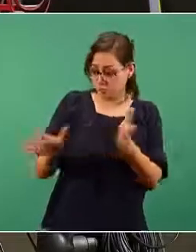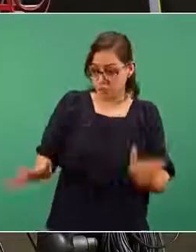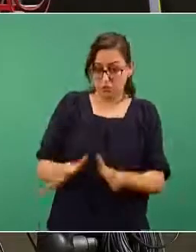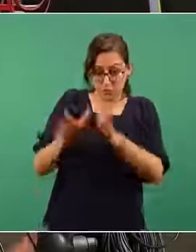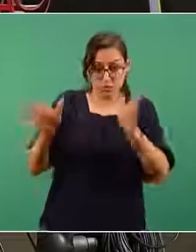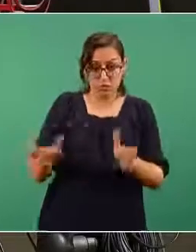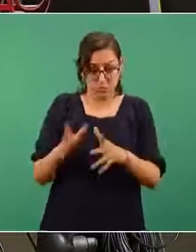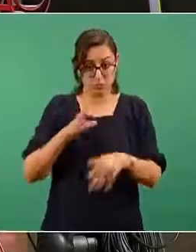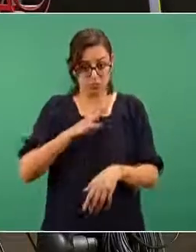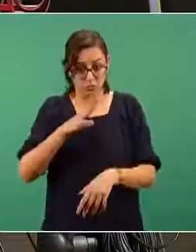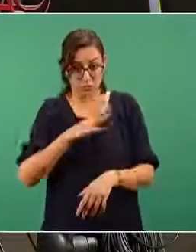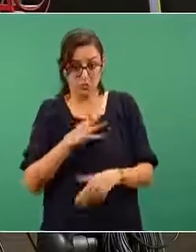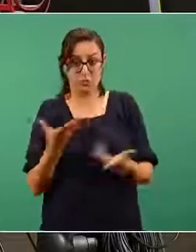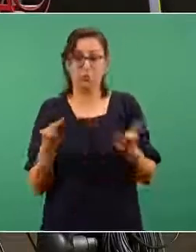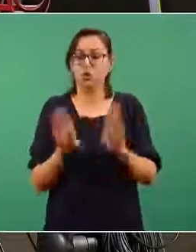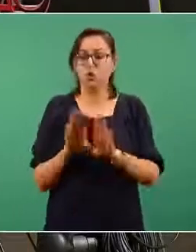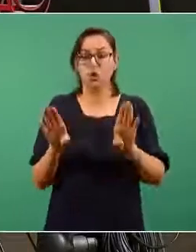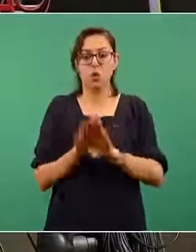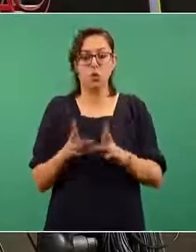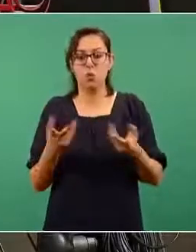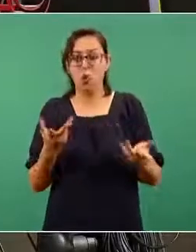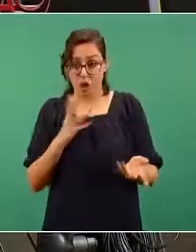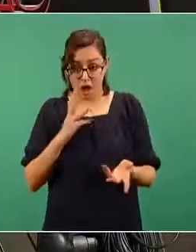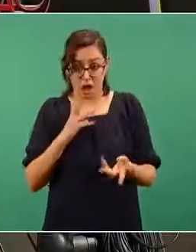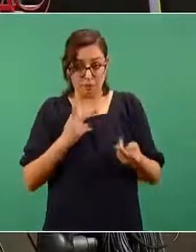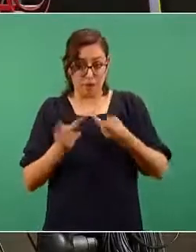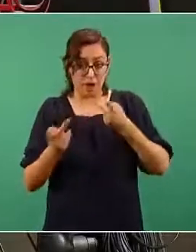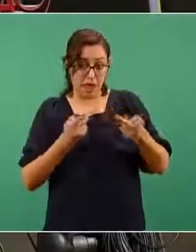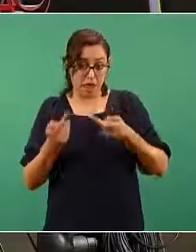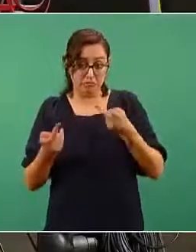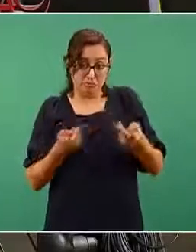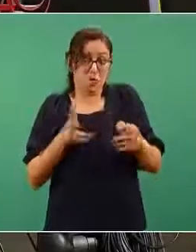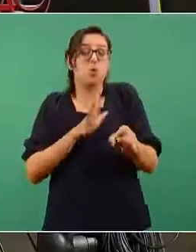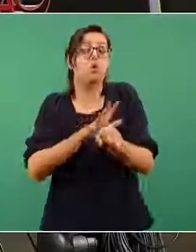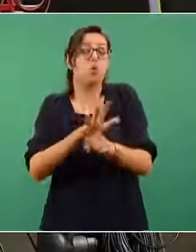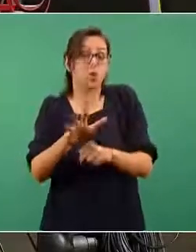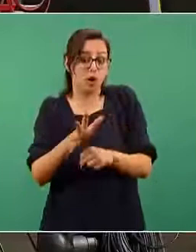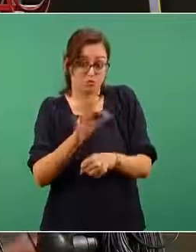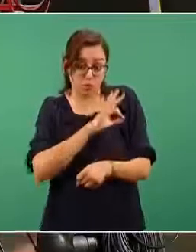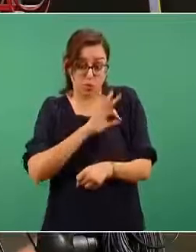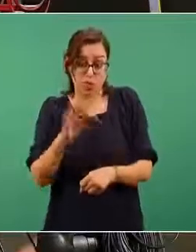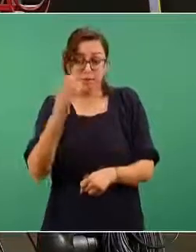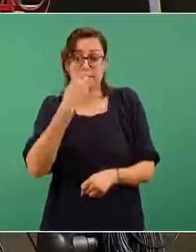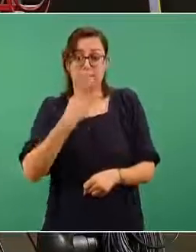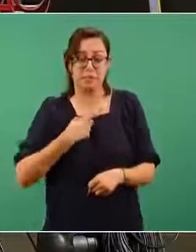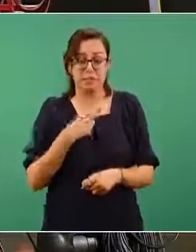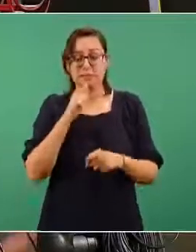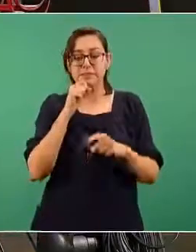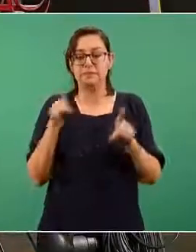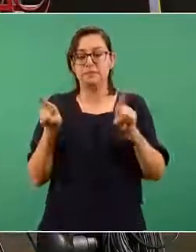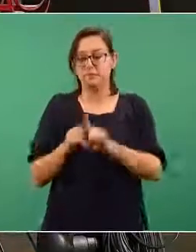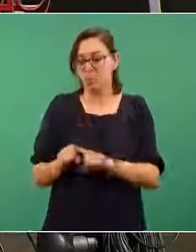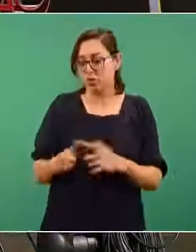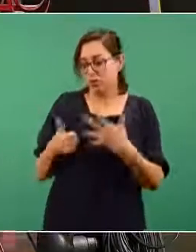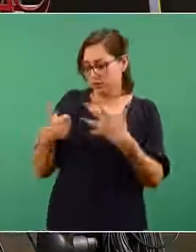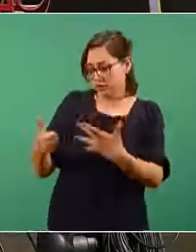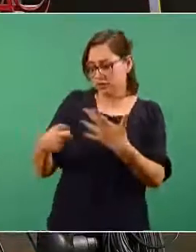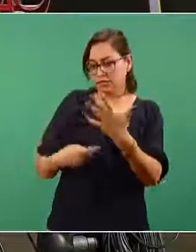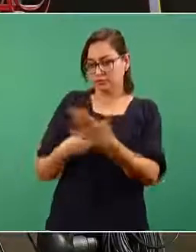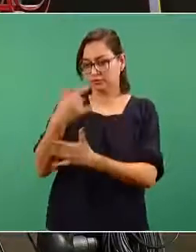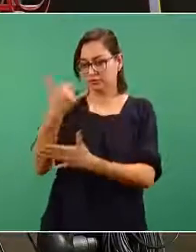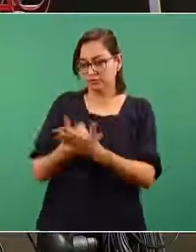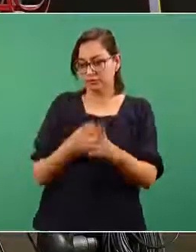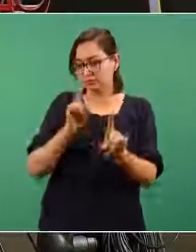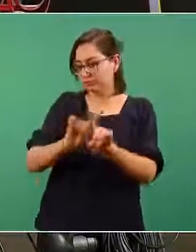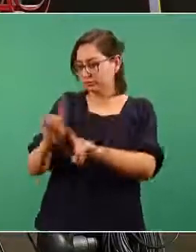mexicanas, si me puede platicar algunas de ellas. Y también me gustaría saber, de estos 6 proyectos, tengo entendido que esta